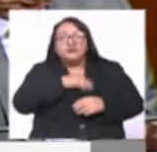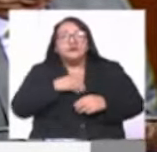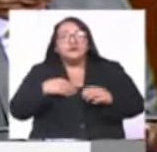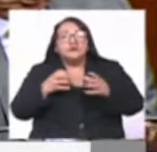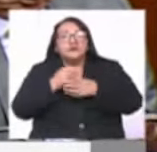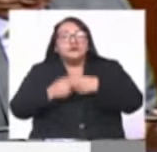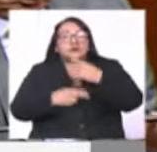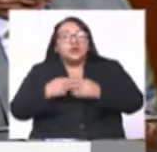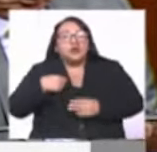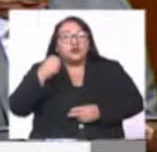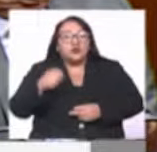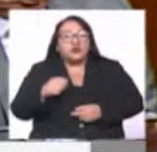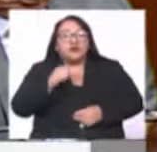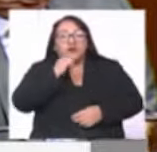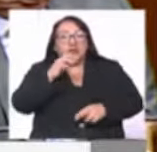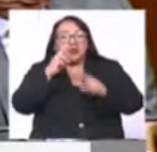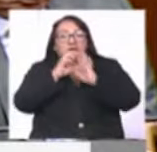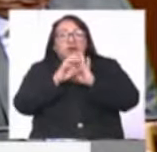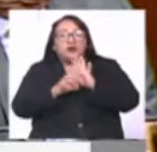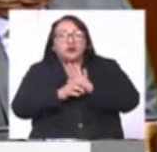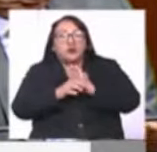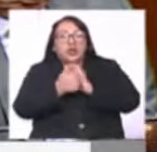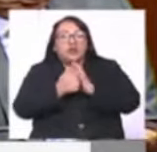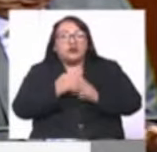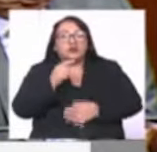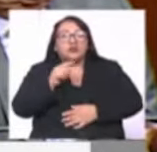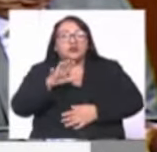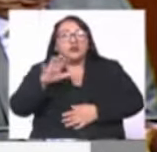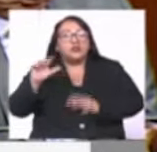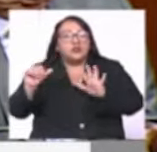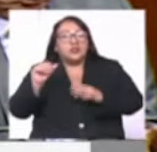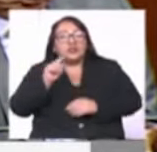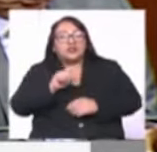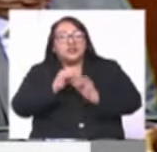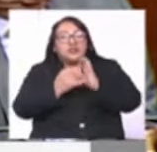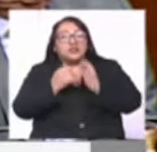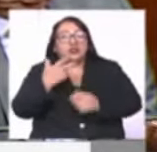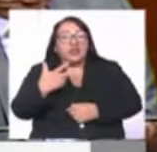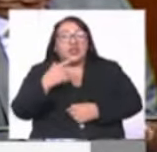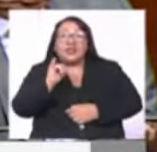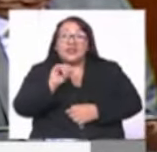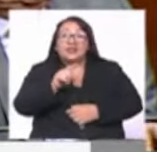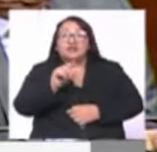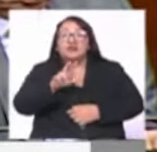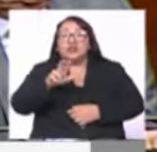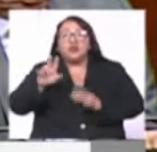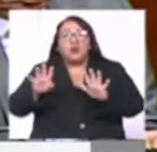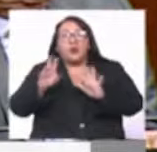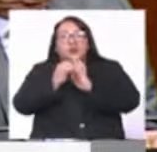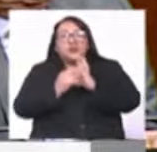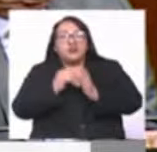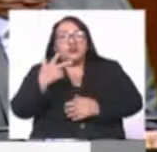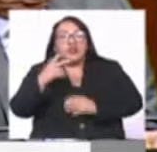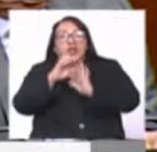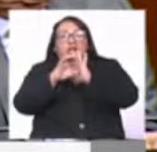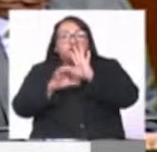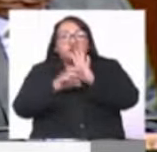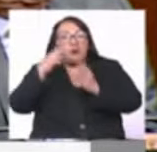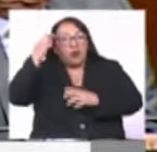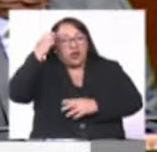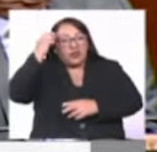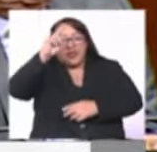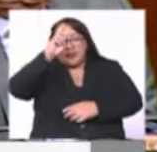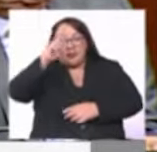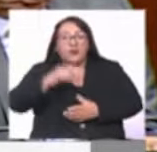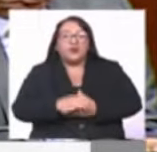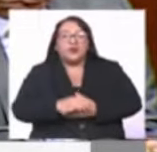de Justicia por la presunta infracción constitucional de los artículos 156 inciso 3 y 139 inciso 3 de la constitución política del